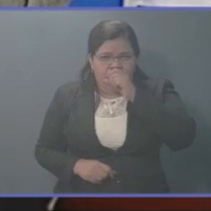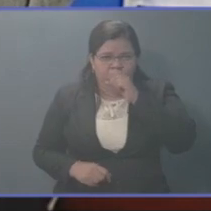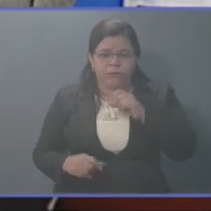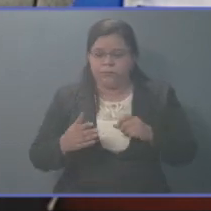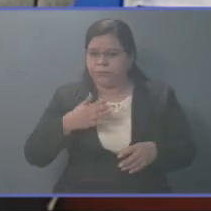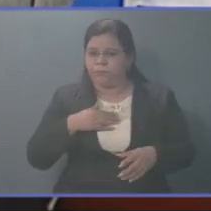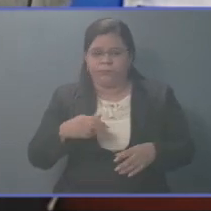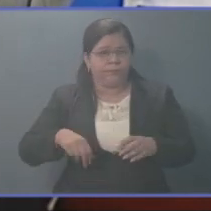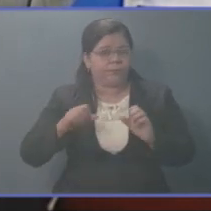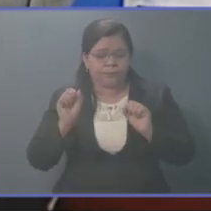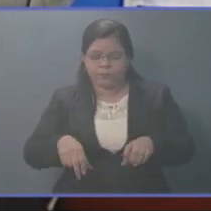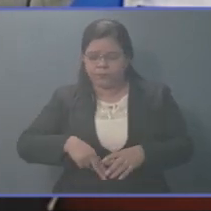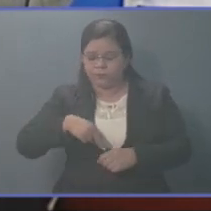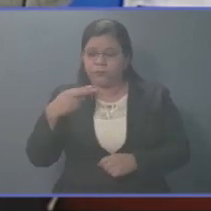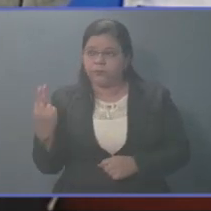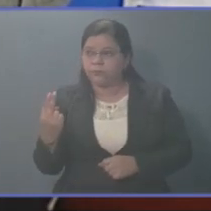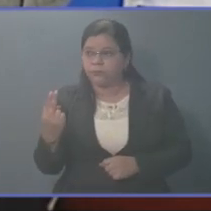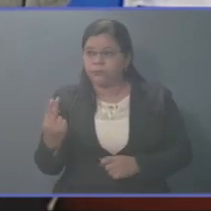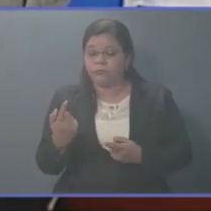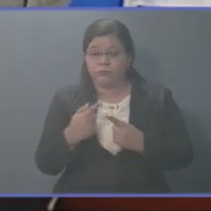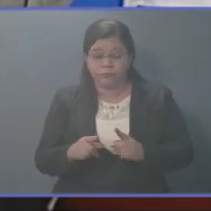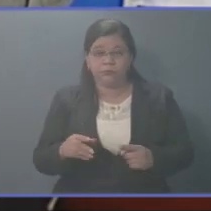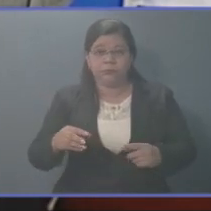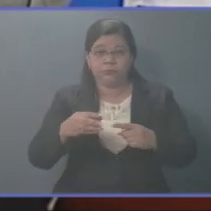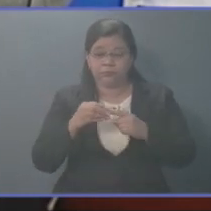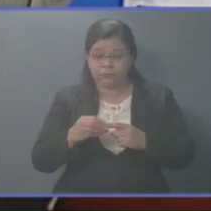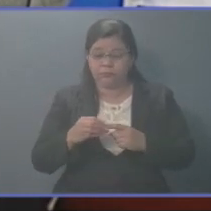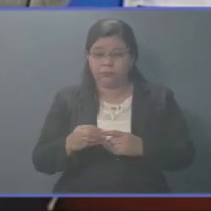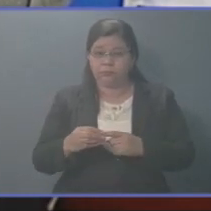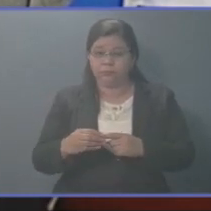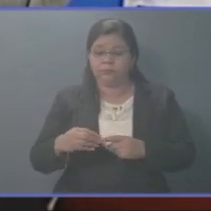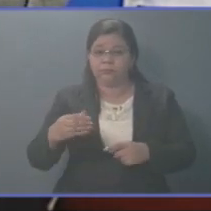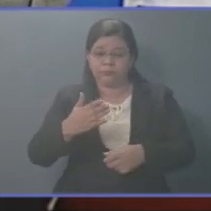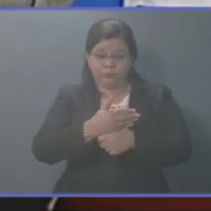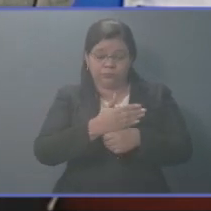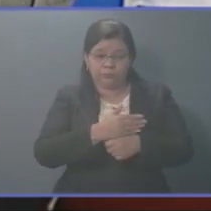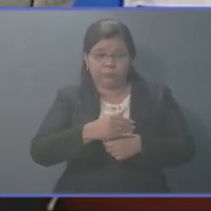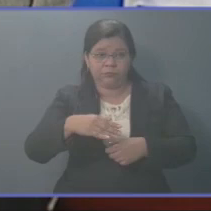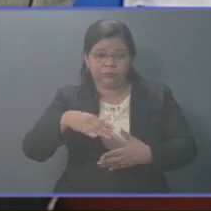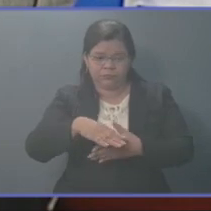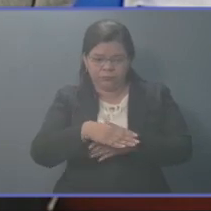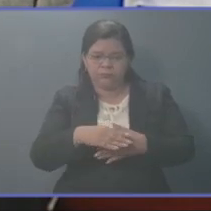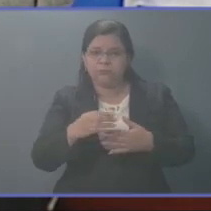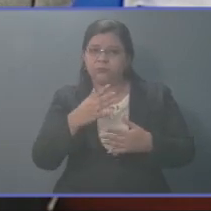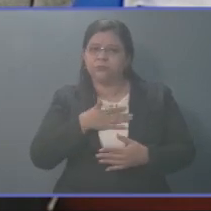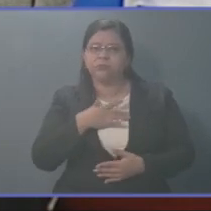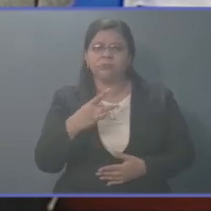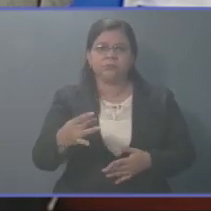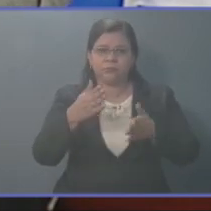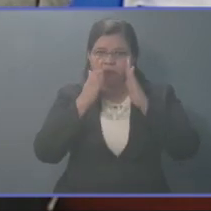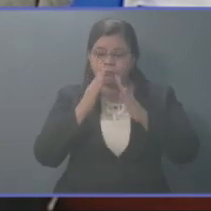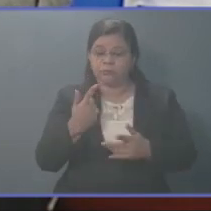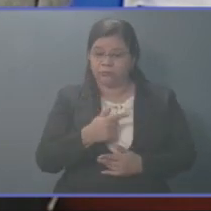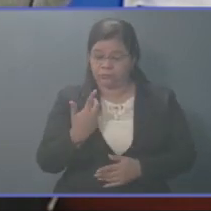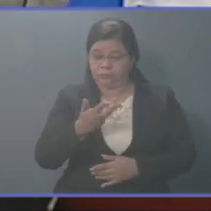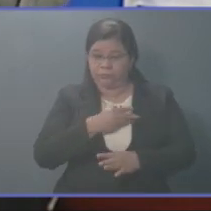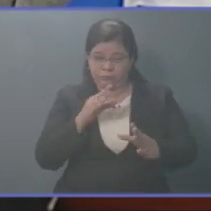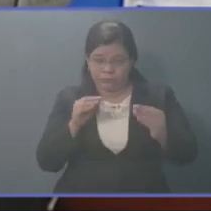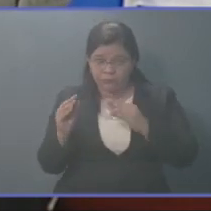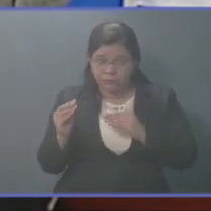no me puedo excluir, así son. Principalmente el frente, a ellos les gusta que los escuchen, pero cuando uno habla,